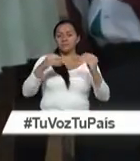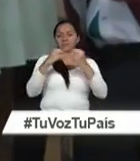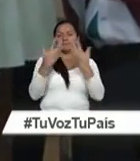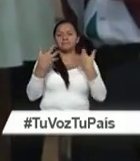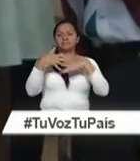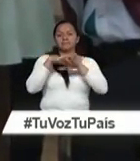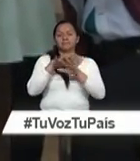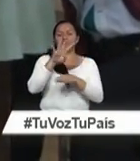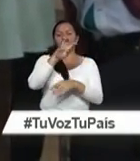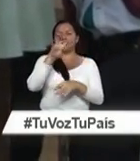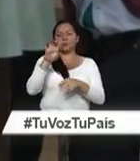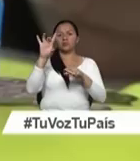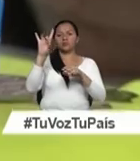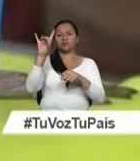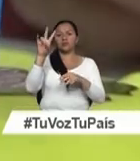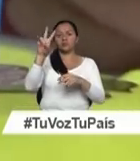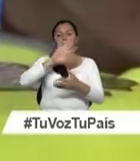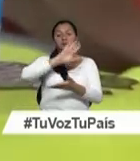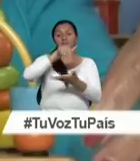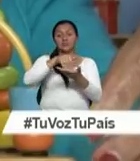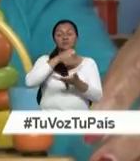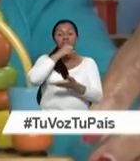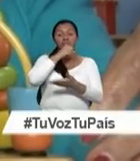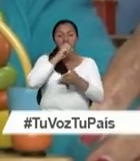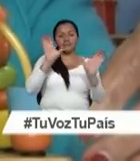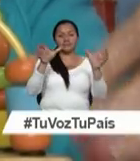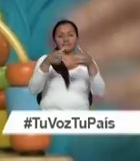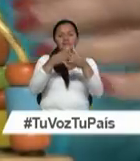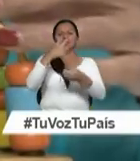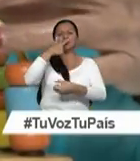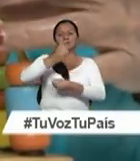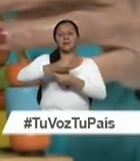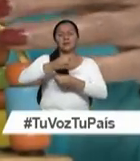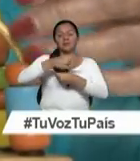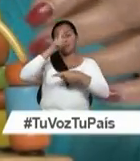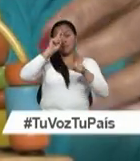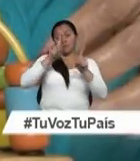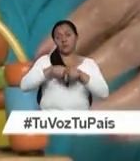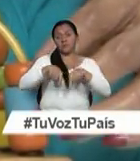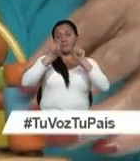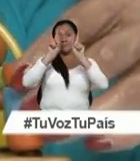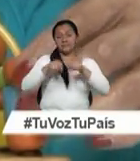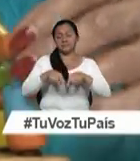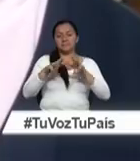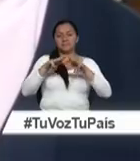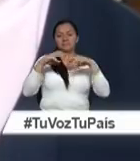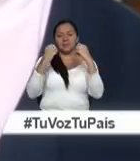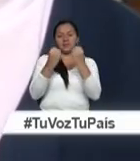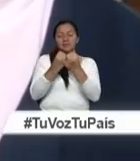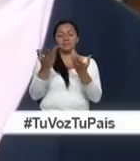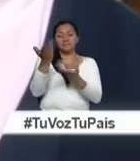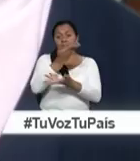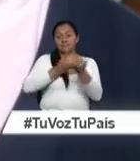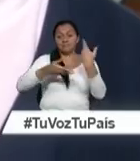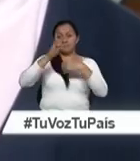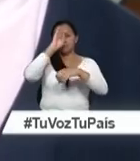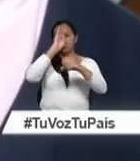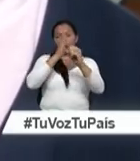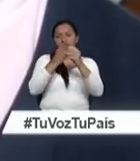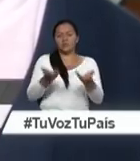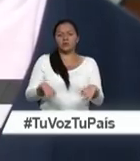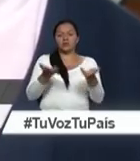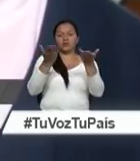de los 482 centros gerontológicos que trabajan en convenio con el MIES. El objetivo general es